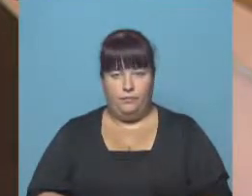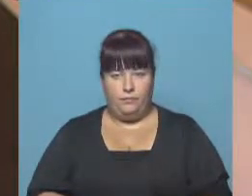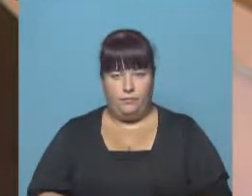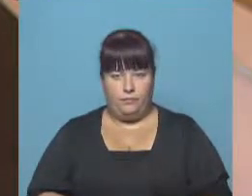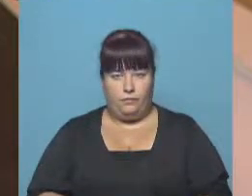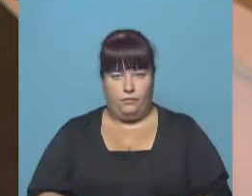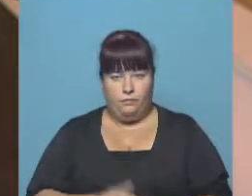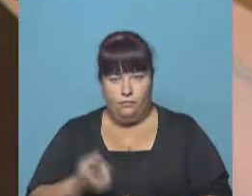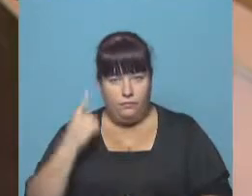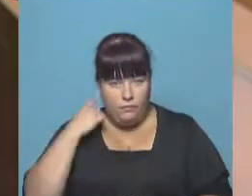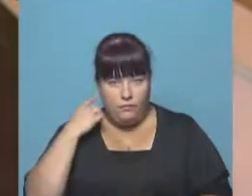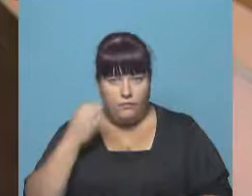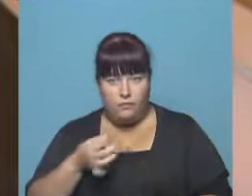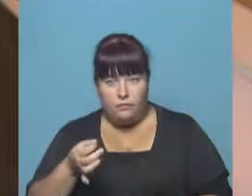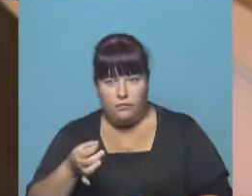Dani.